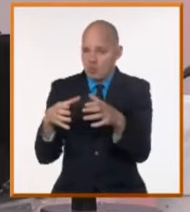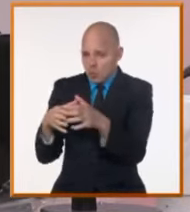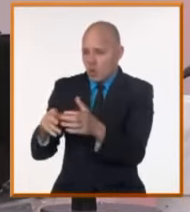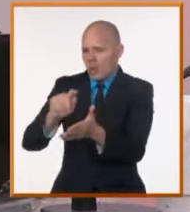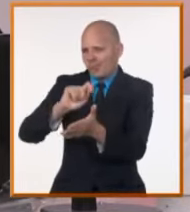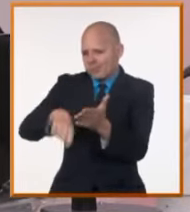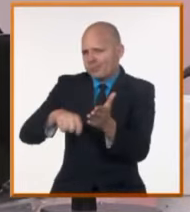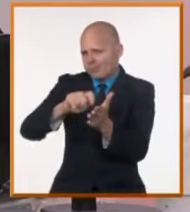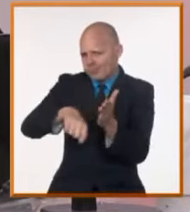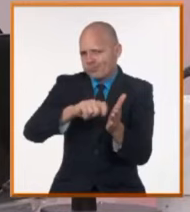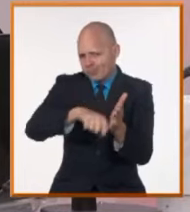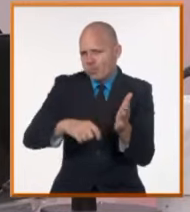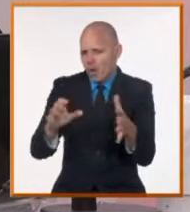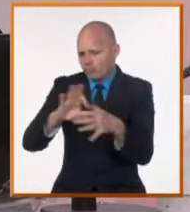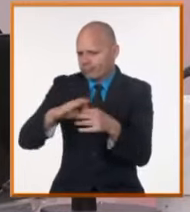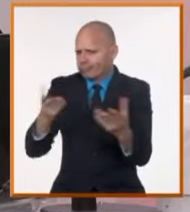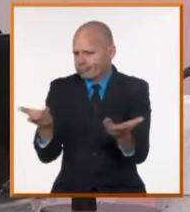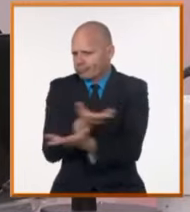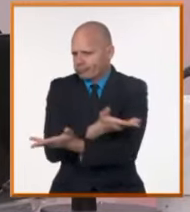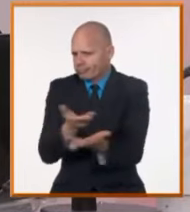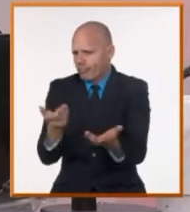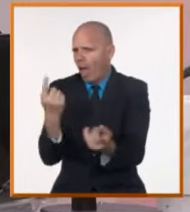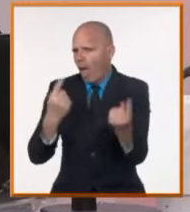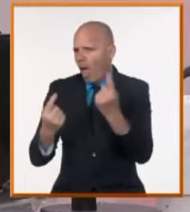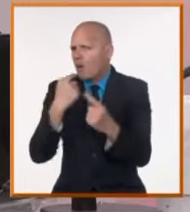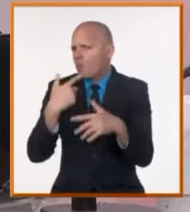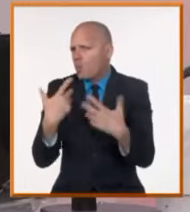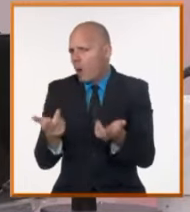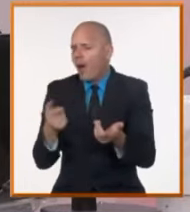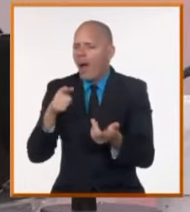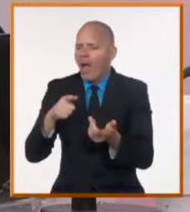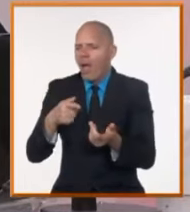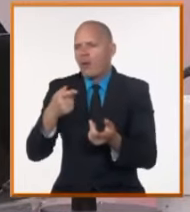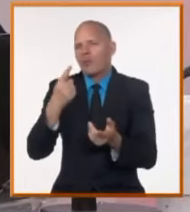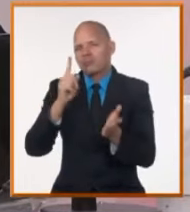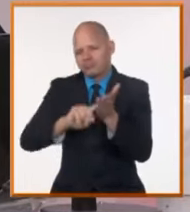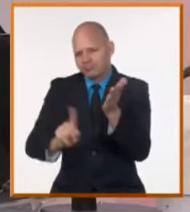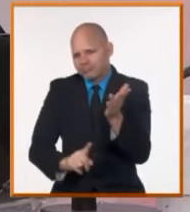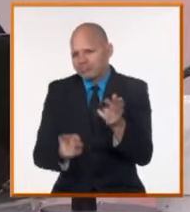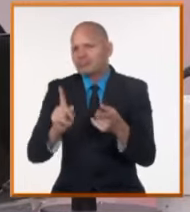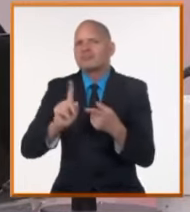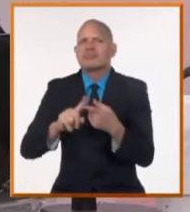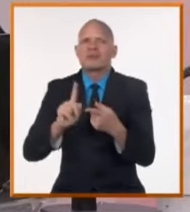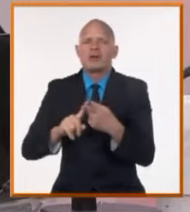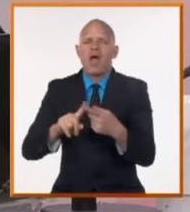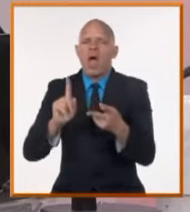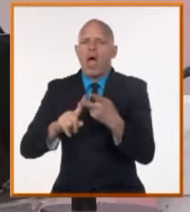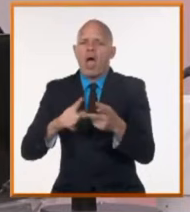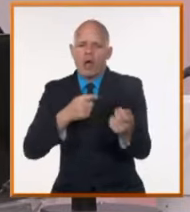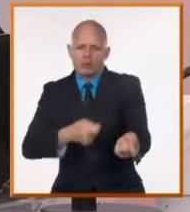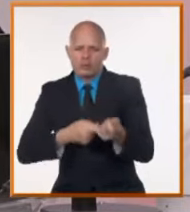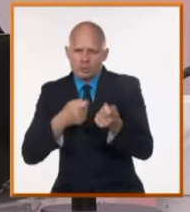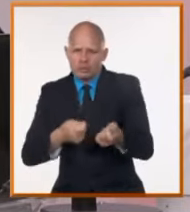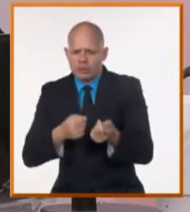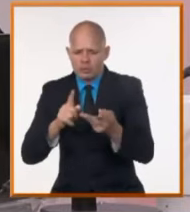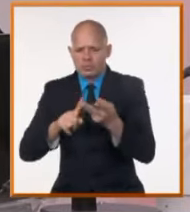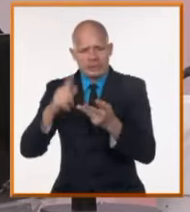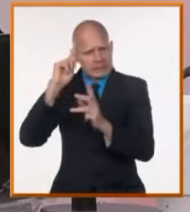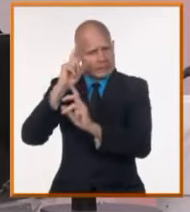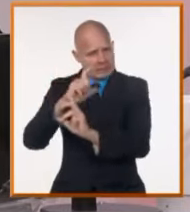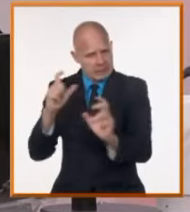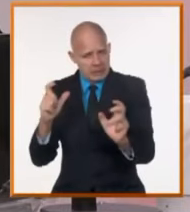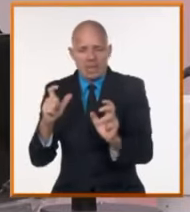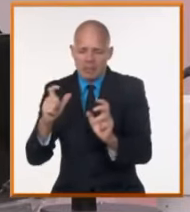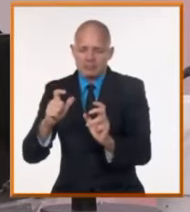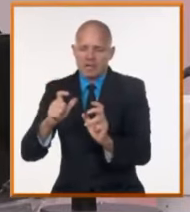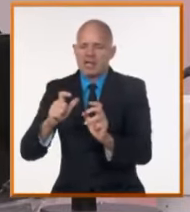de la agricultura también y de la ciencia. Esto es lo que hemos seleccionado como nuestra noticia del